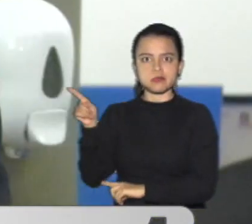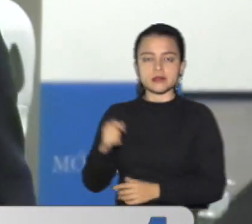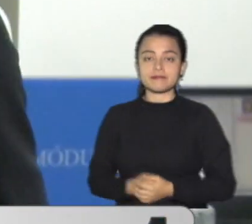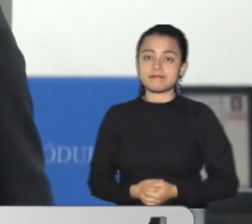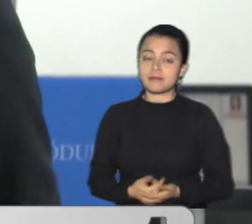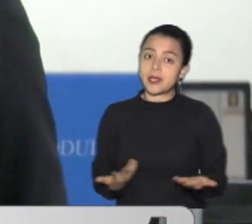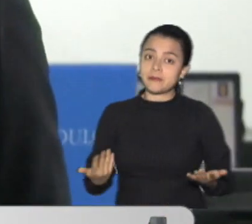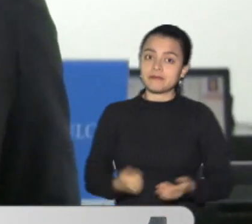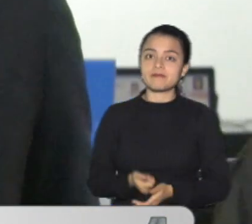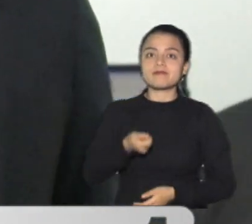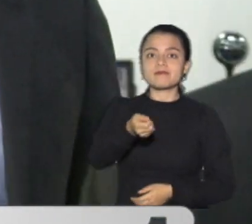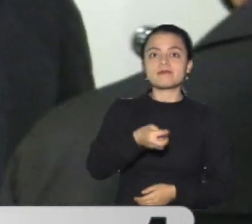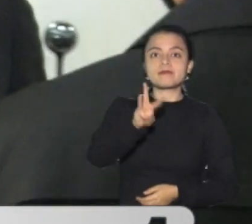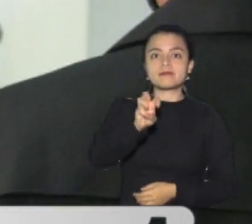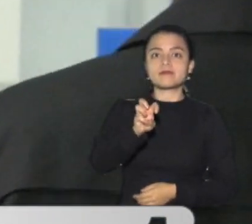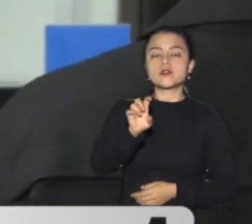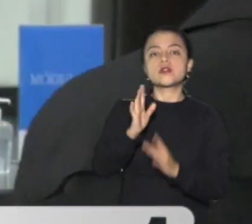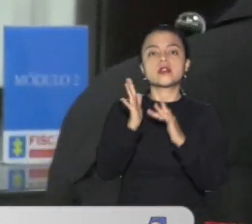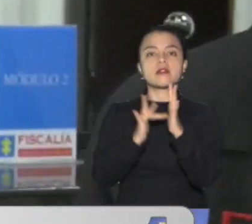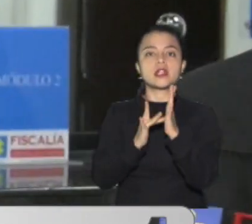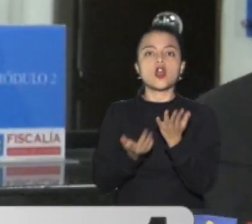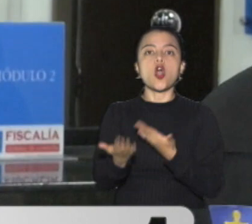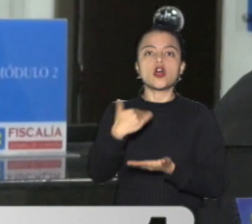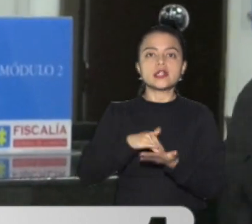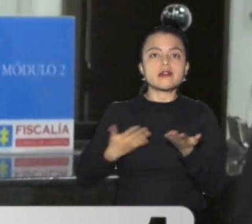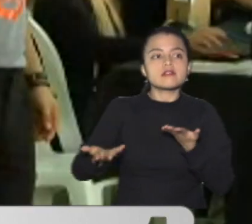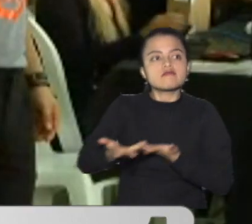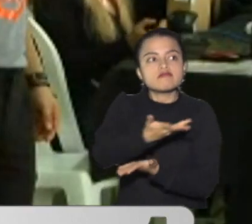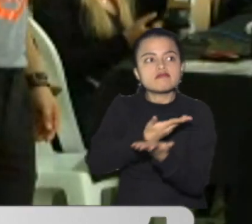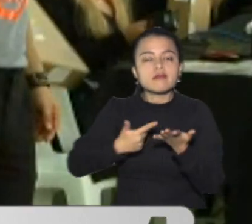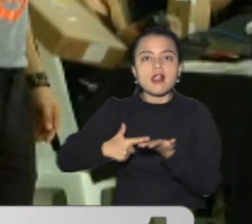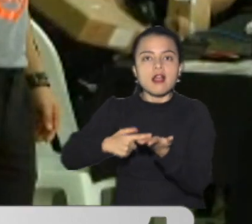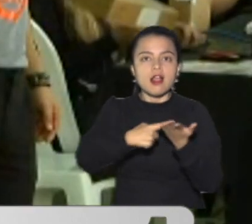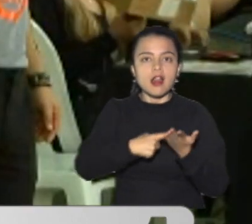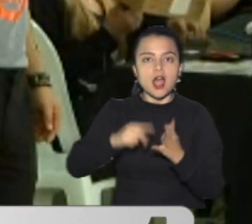18 de abril se hará un nuevo intento por conciliar.